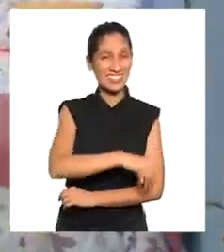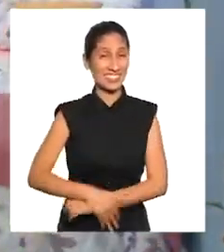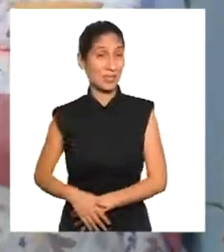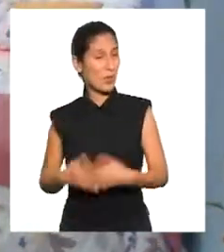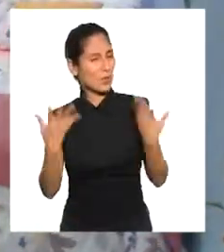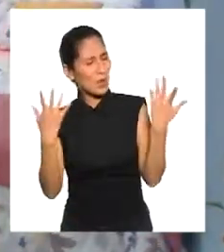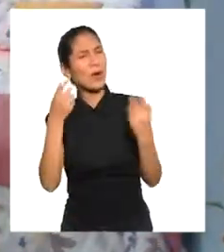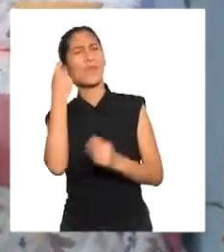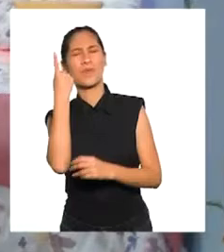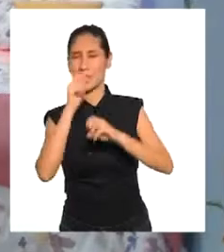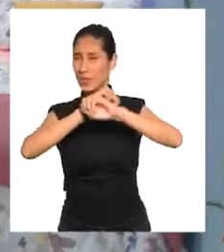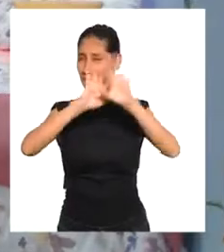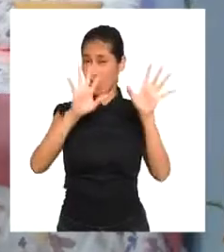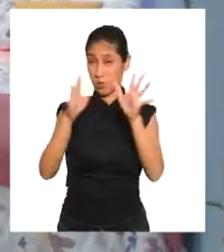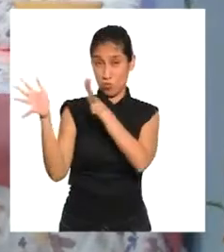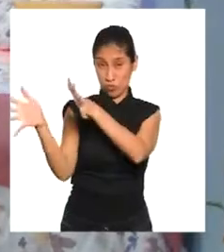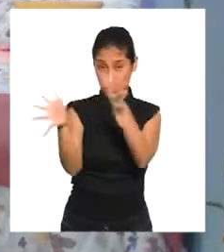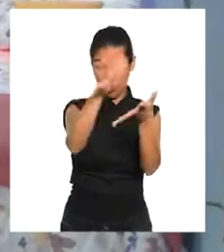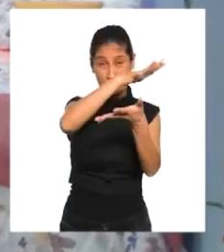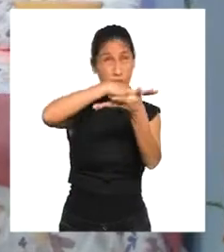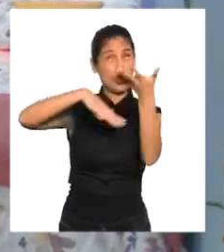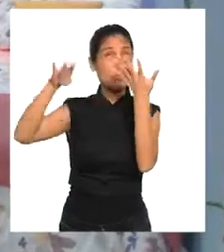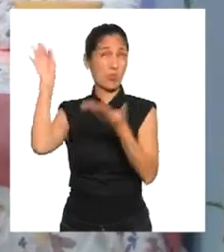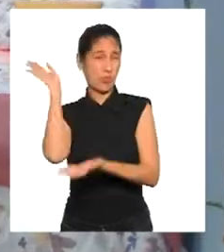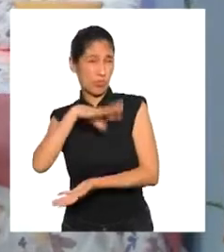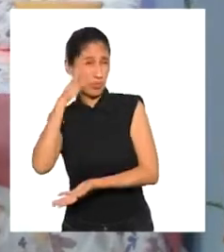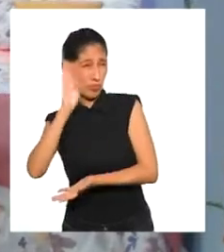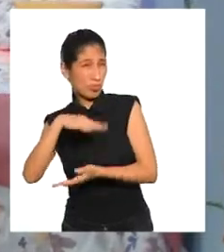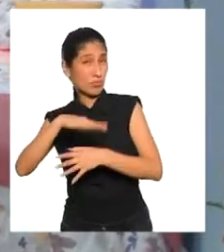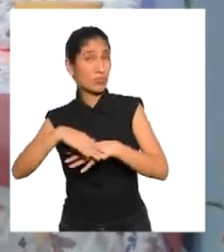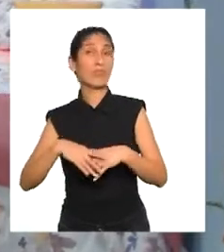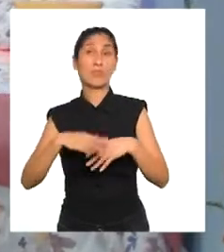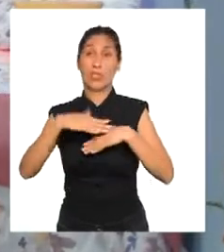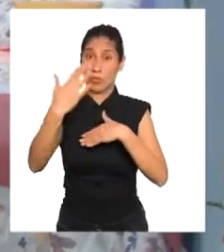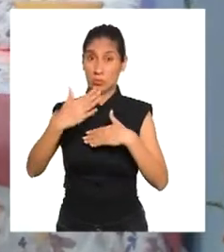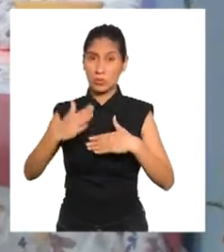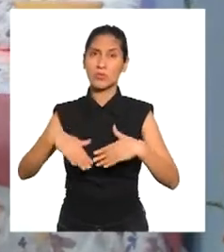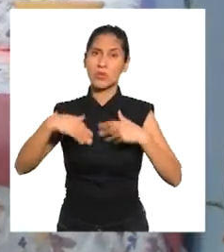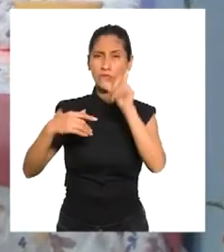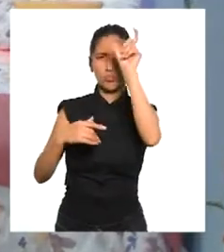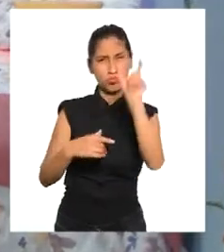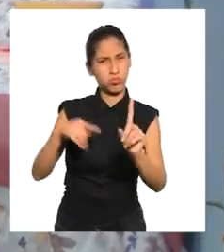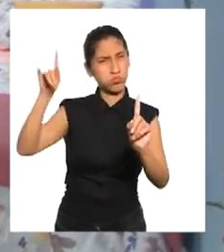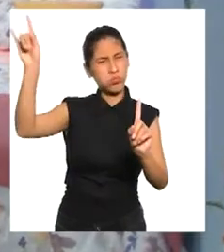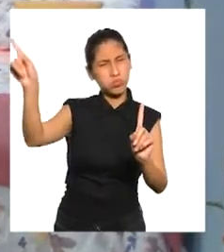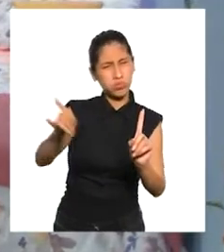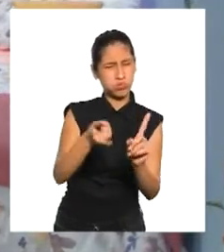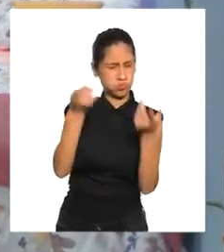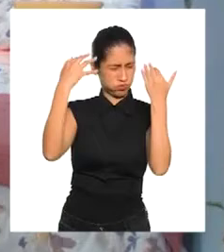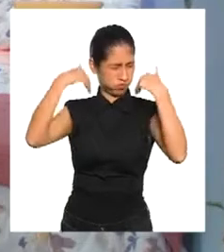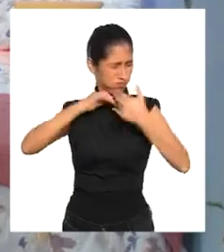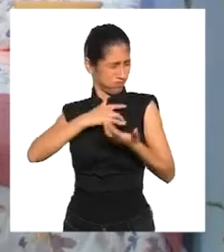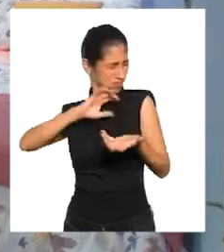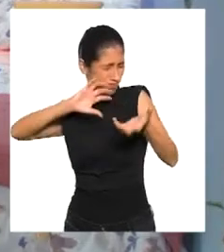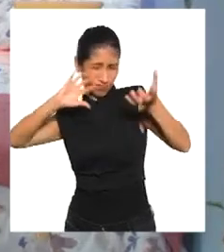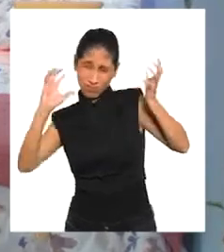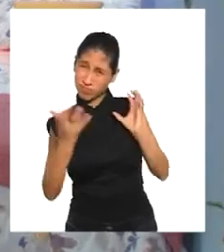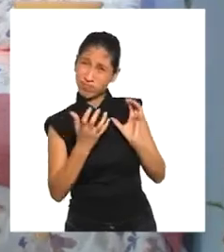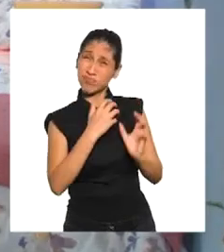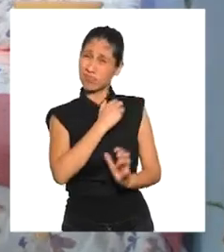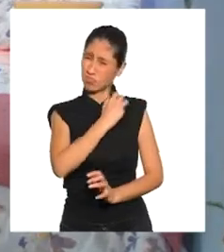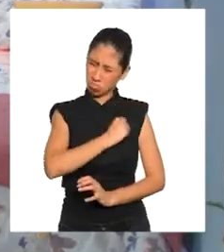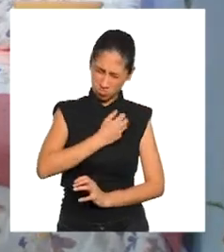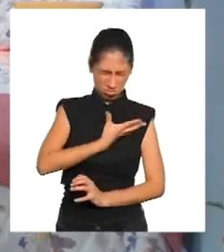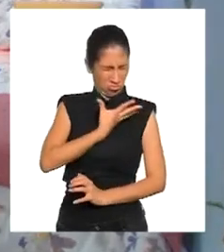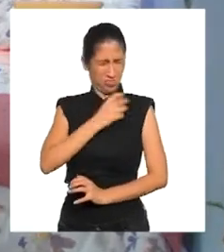Me queda claro que la contaminación en sus distintas formas puede repercutir en nuestro bienestar emocional. Sin embargo, estos